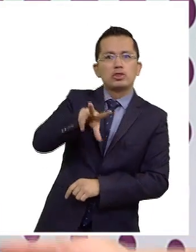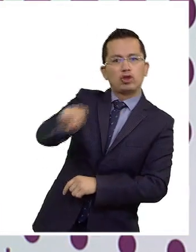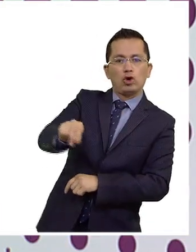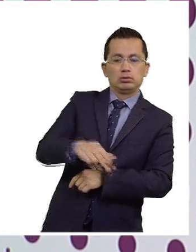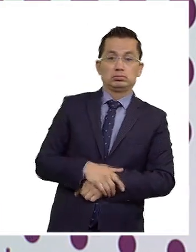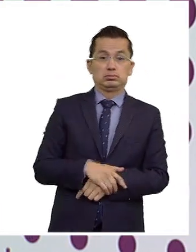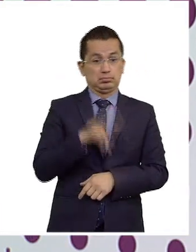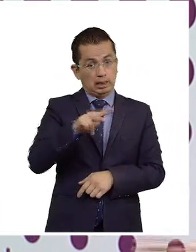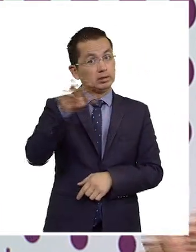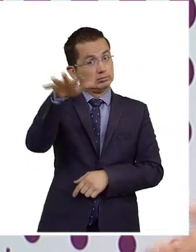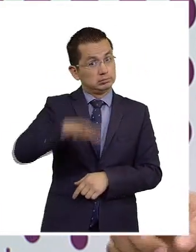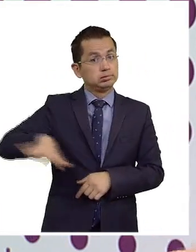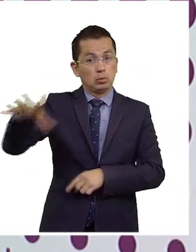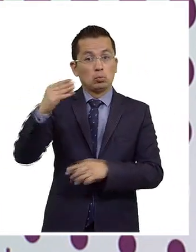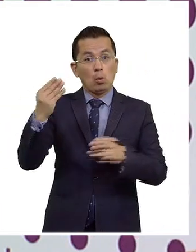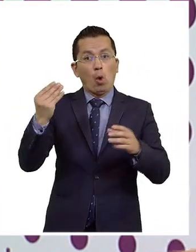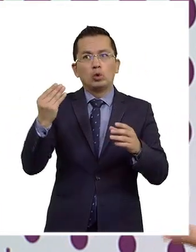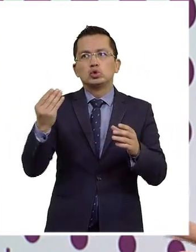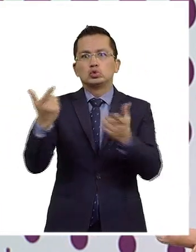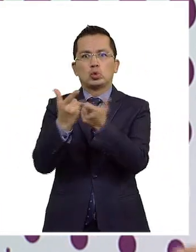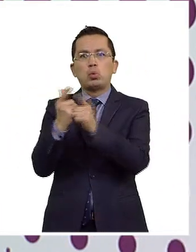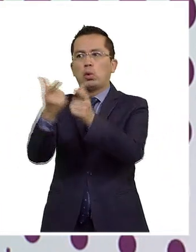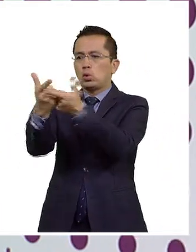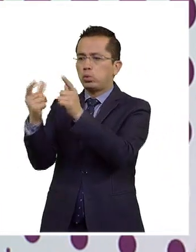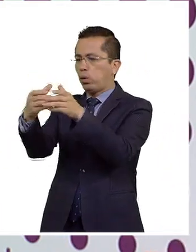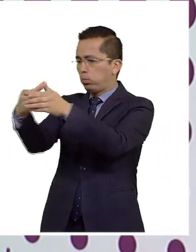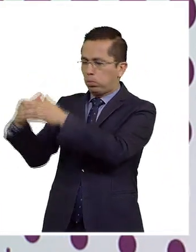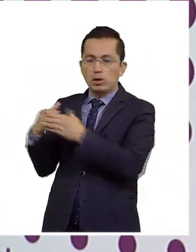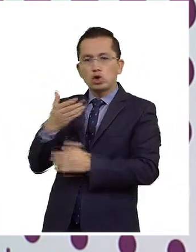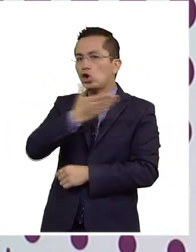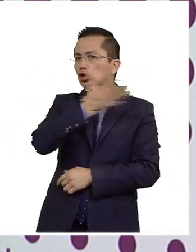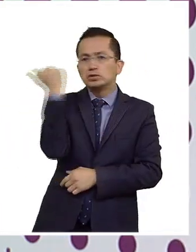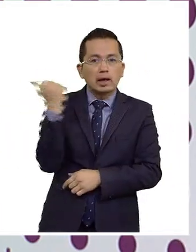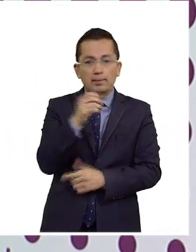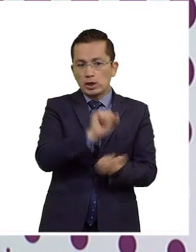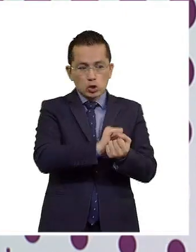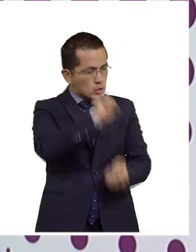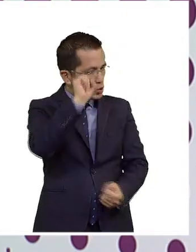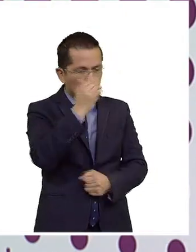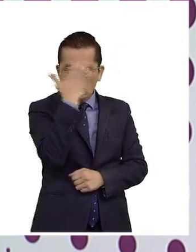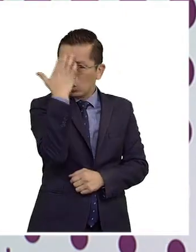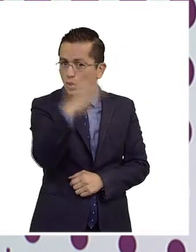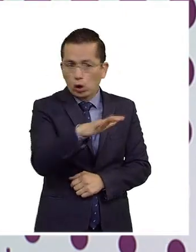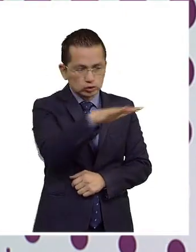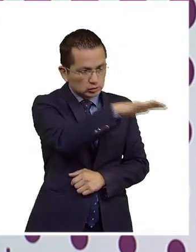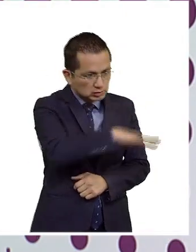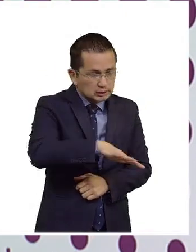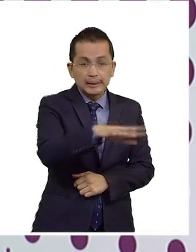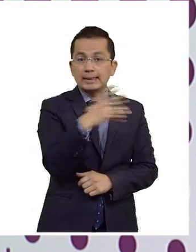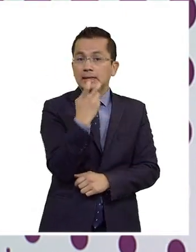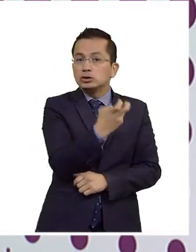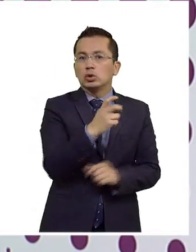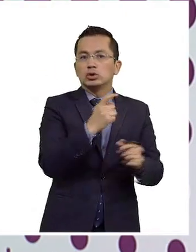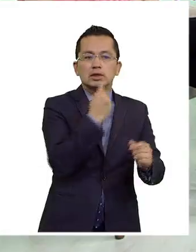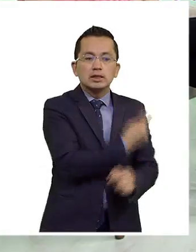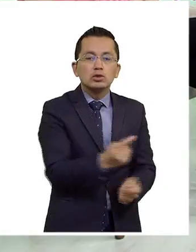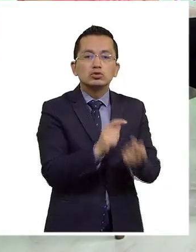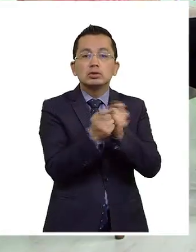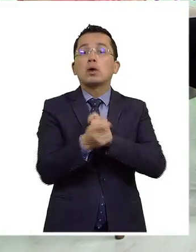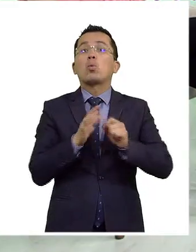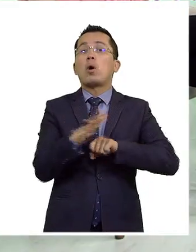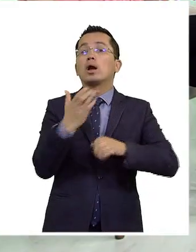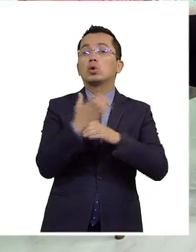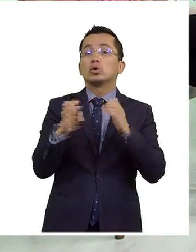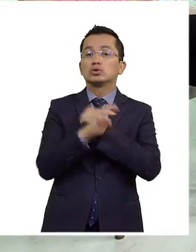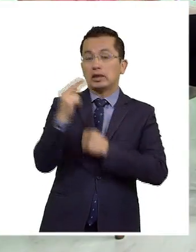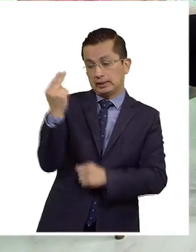muchos de estos grupos de los que mencionamos, feministas o conservadores, y no conocen esas necesidades o no las reconocen. Y bueno, lo bueno es que no son todos los grupos.